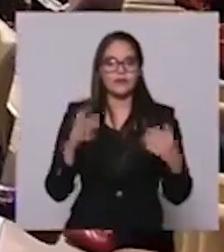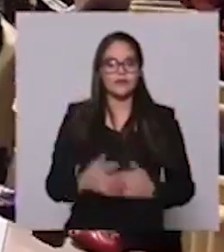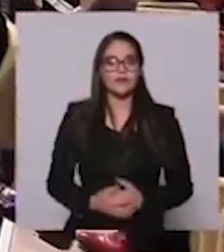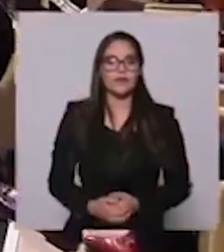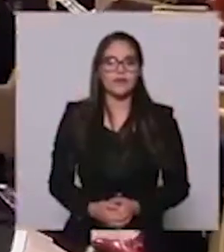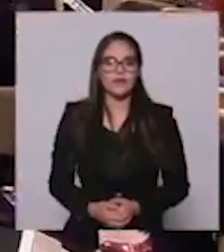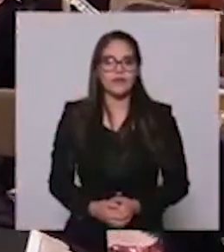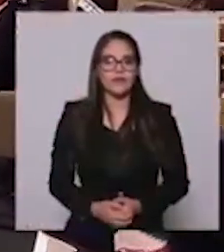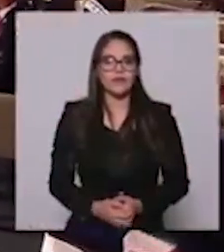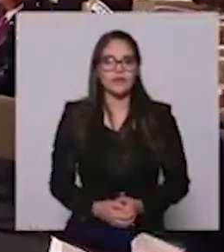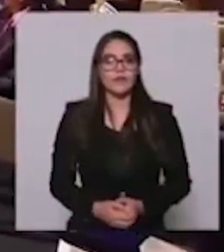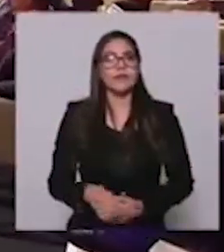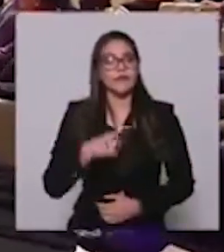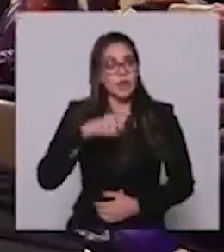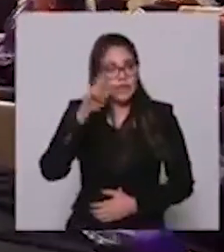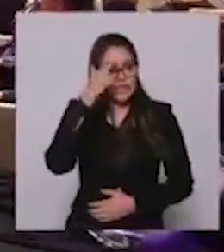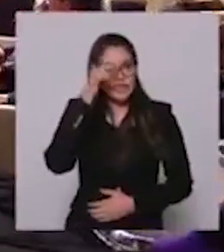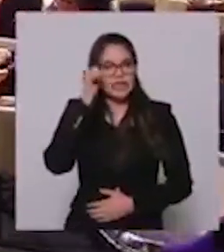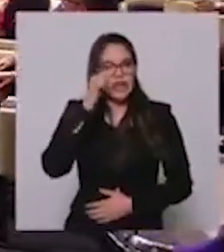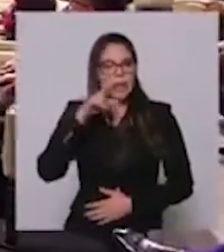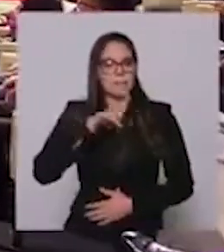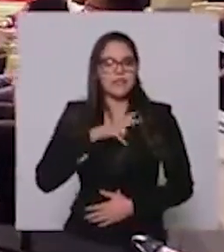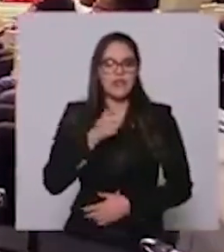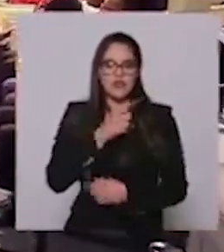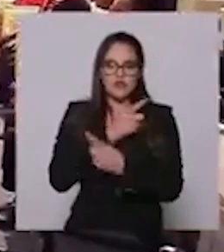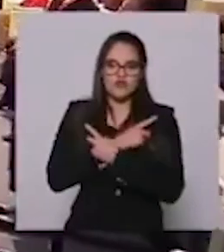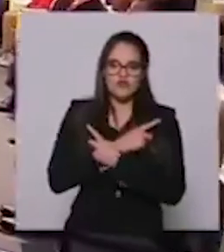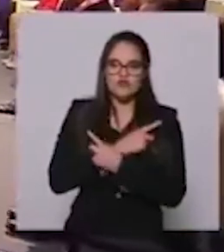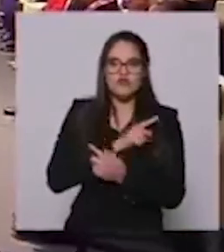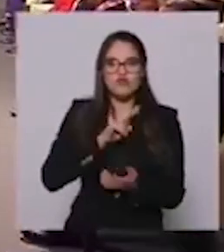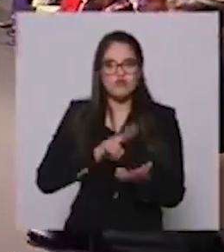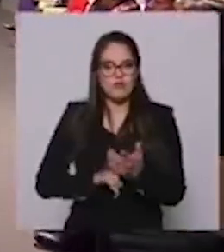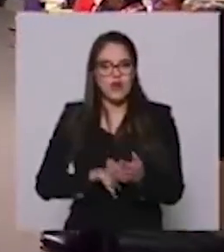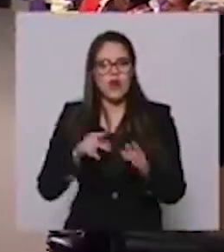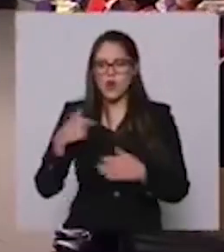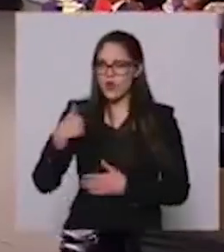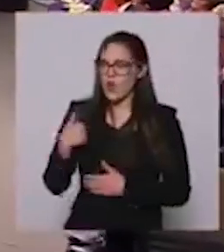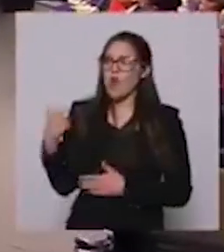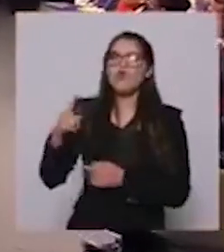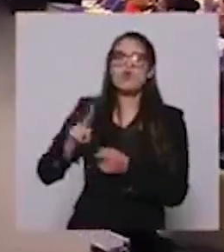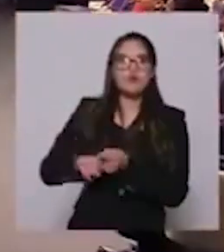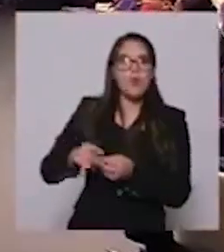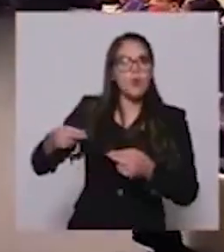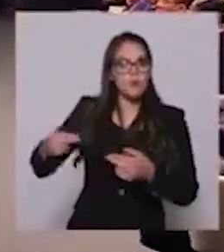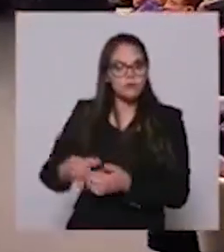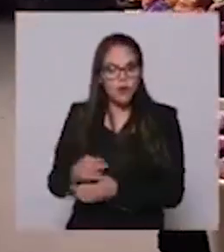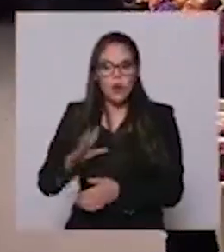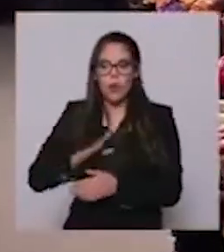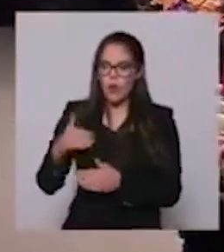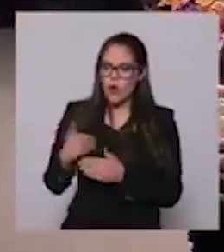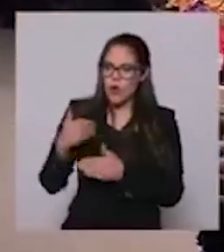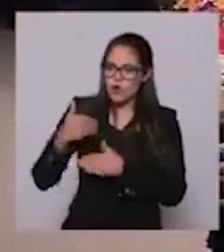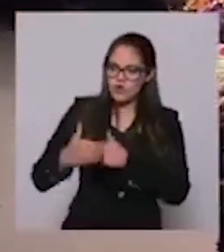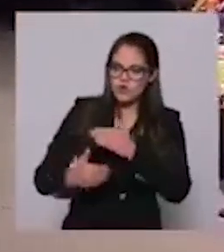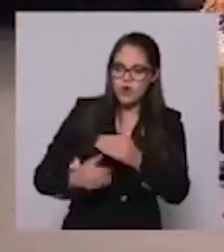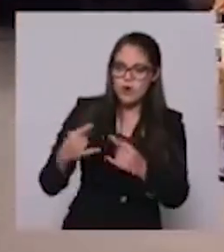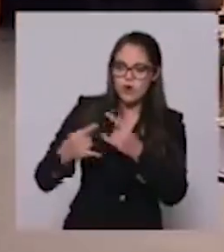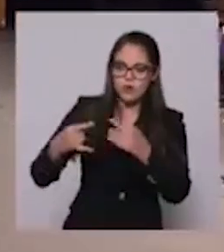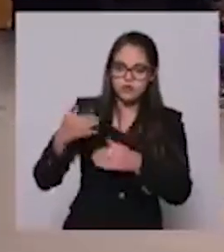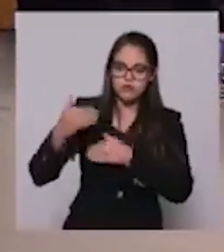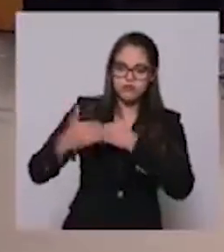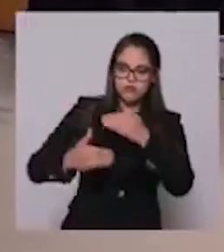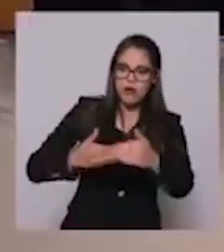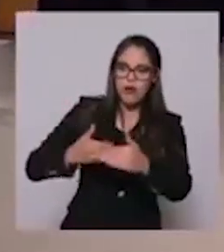siempre nuestros principios, nuestra historia, de dónde venimos, para qué llegamos y por qué